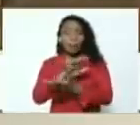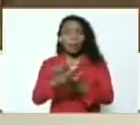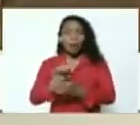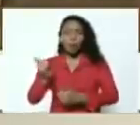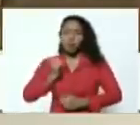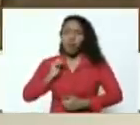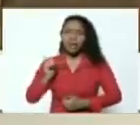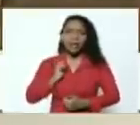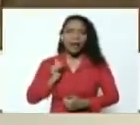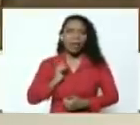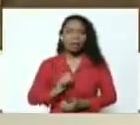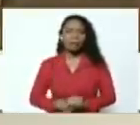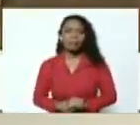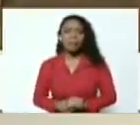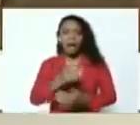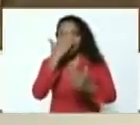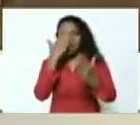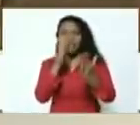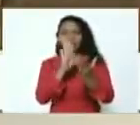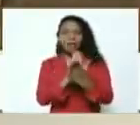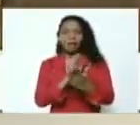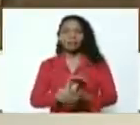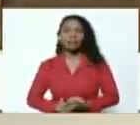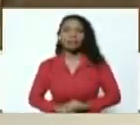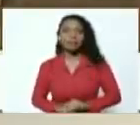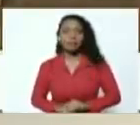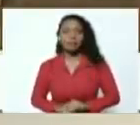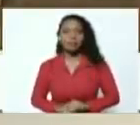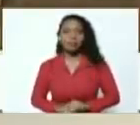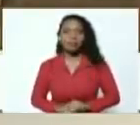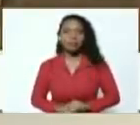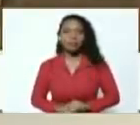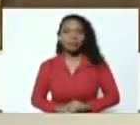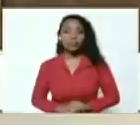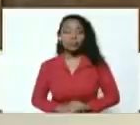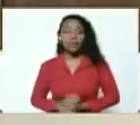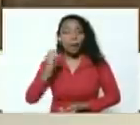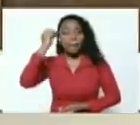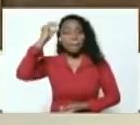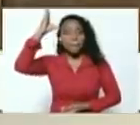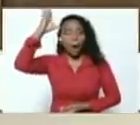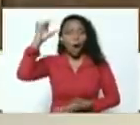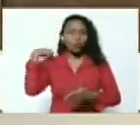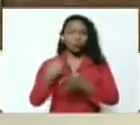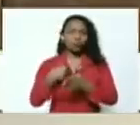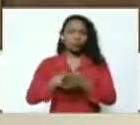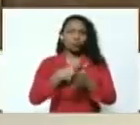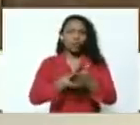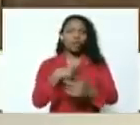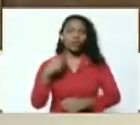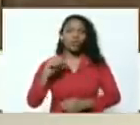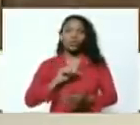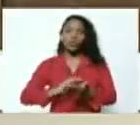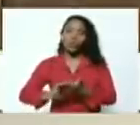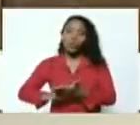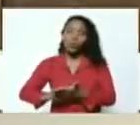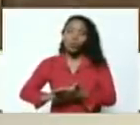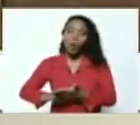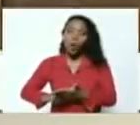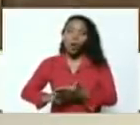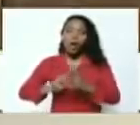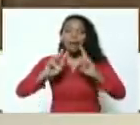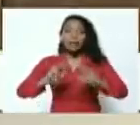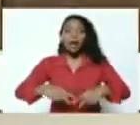sea, enfrentarlo. Y en la capacidad de lucha por su solución,